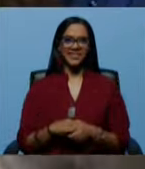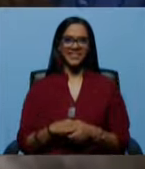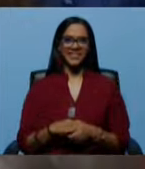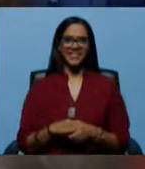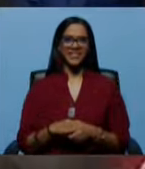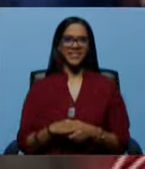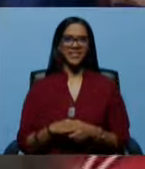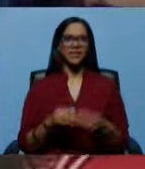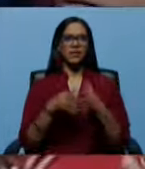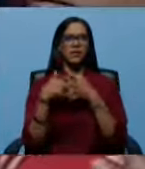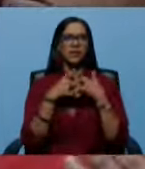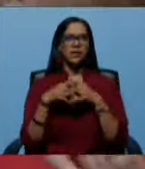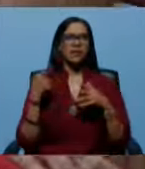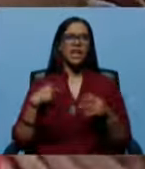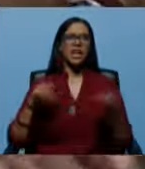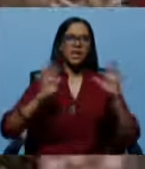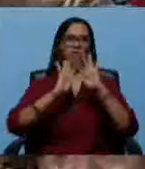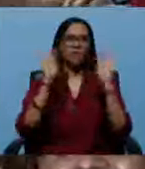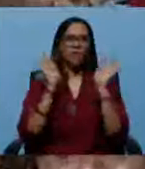Los gringos tienen métodos.